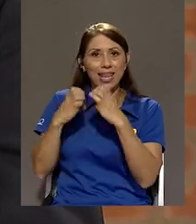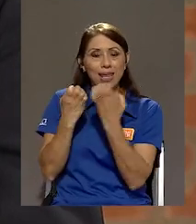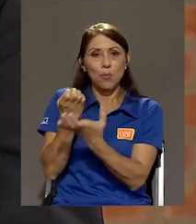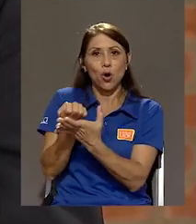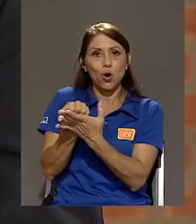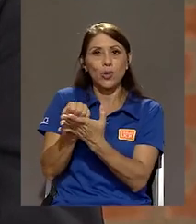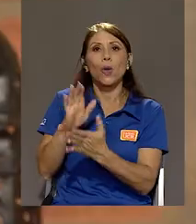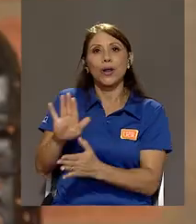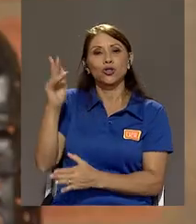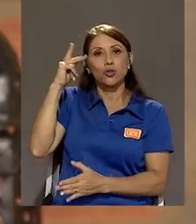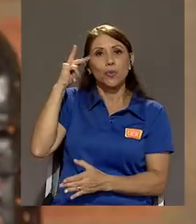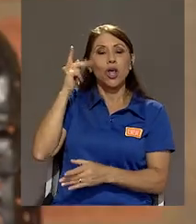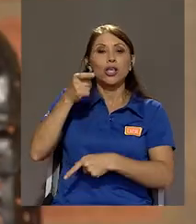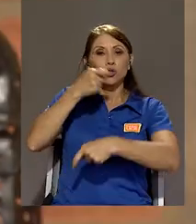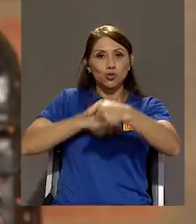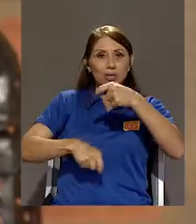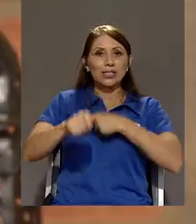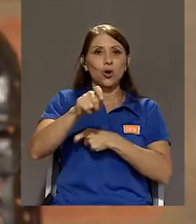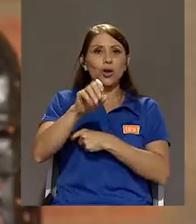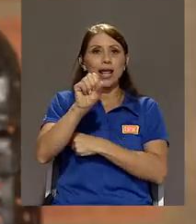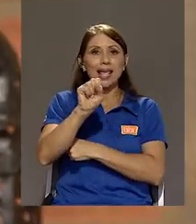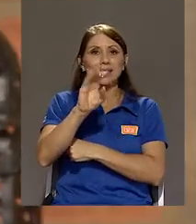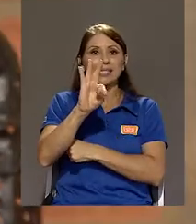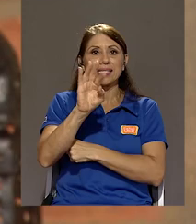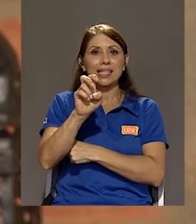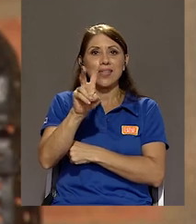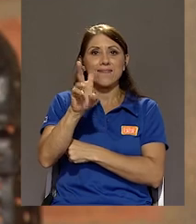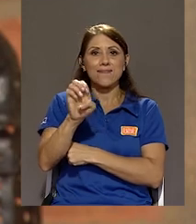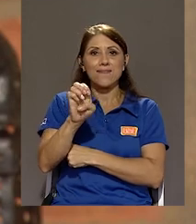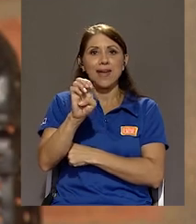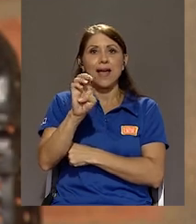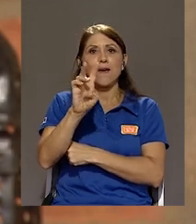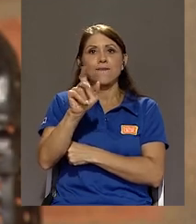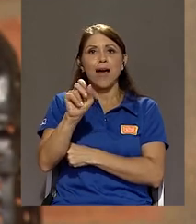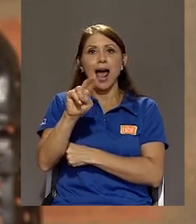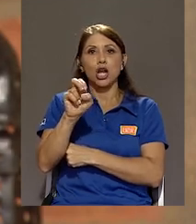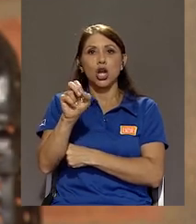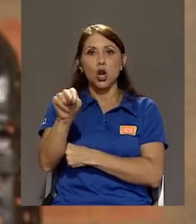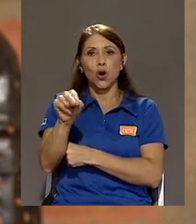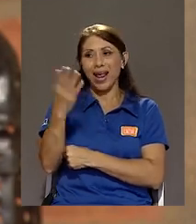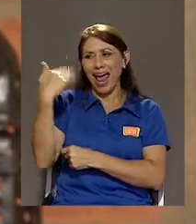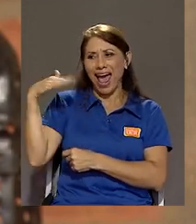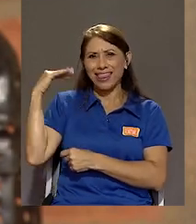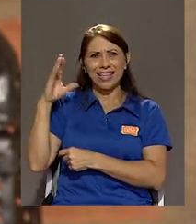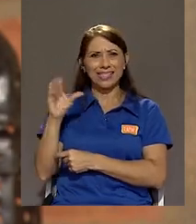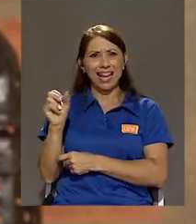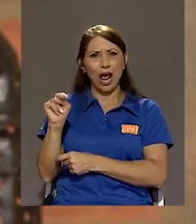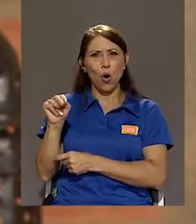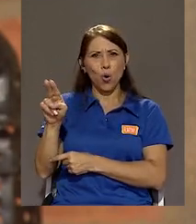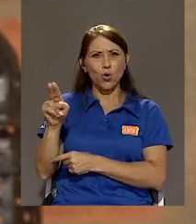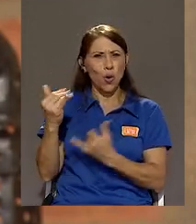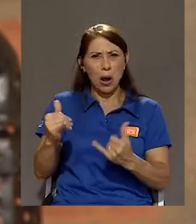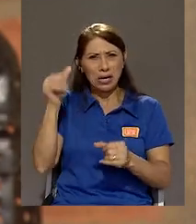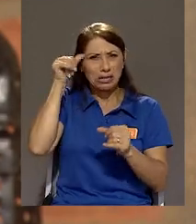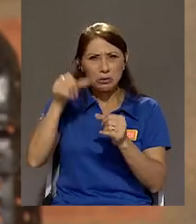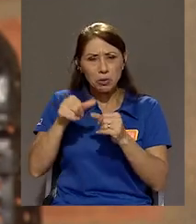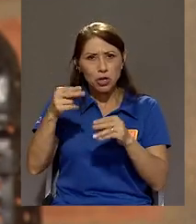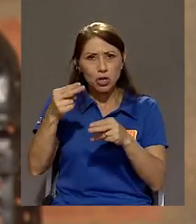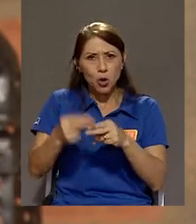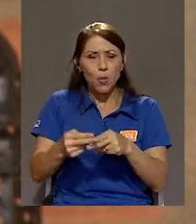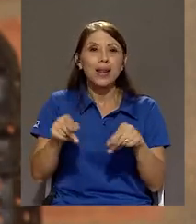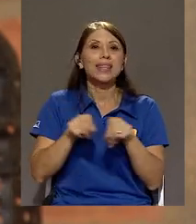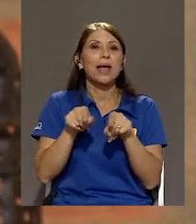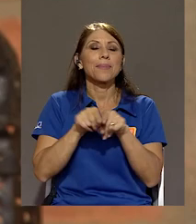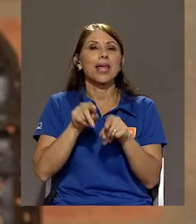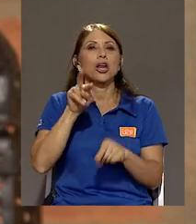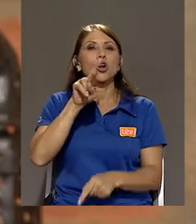políticos, el sucesor de Steve Bannon, que es el que estuvo antes en Naciones Unidas, que ahora se me escapa el nombre, y a